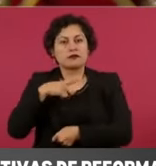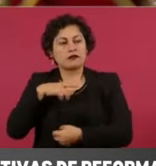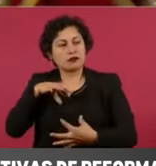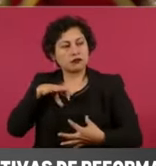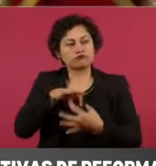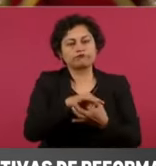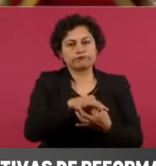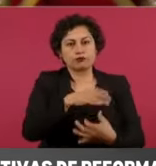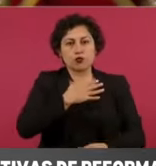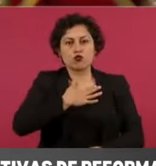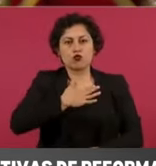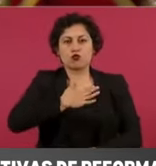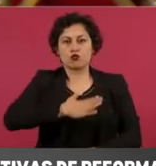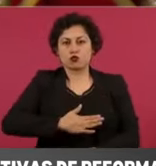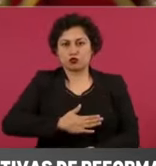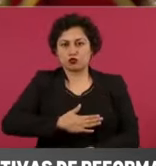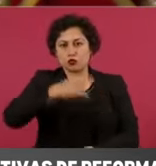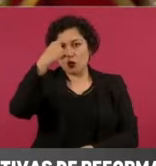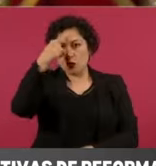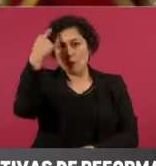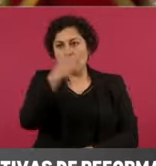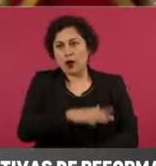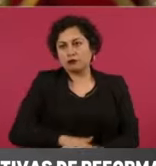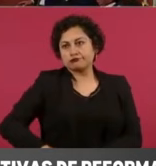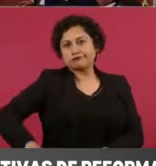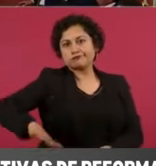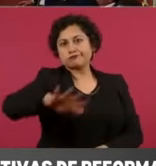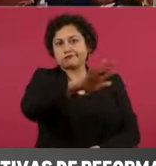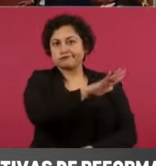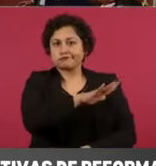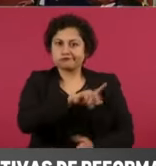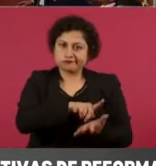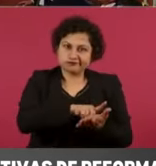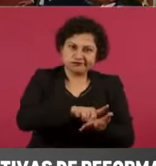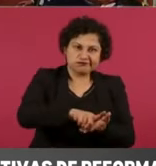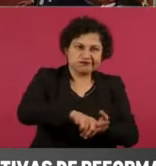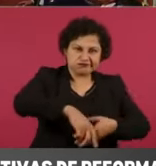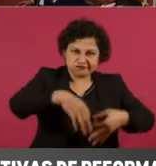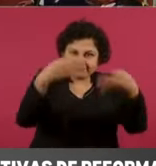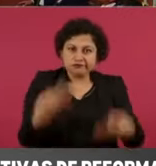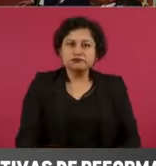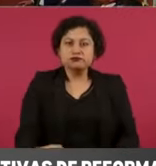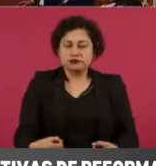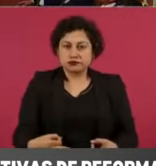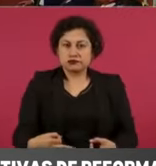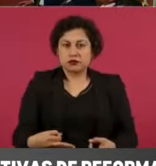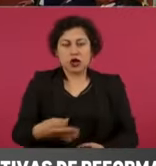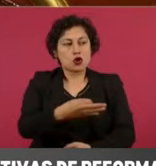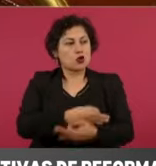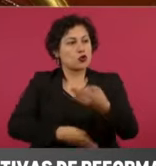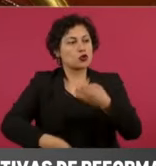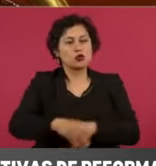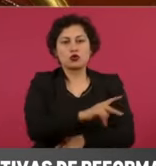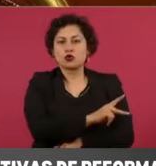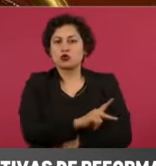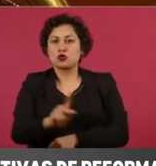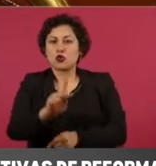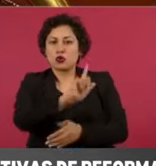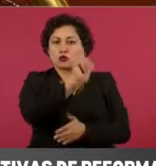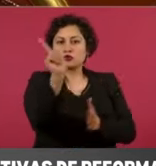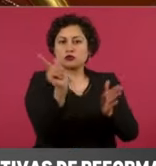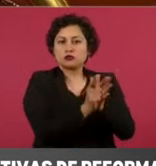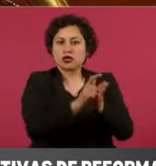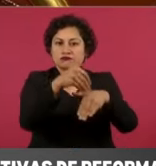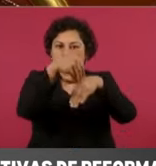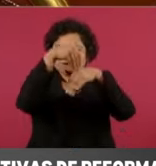valer un auténtico Estado de Derecho, en el cual nada ni nadie se sitúe al margen de la ley